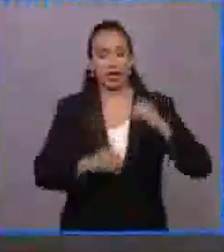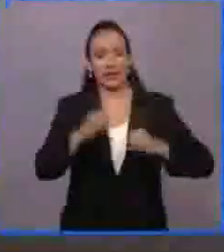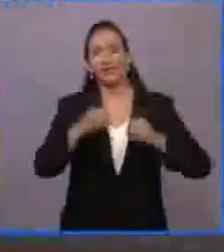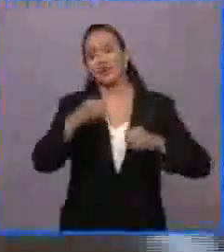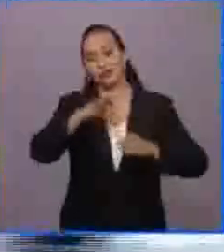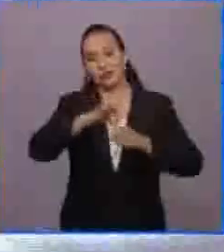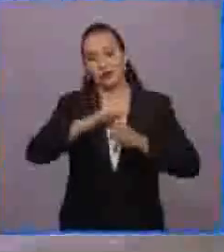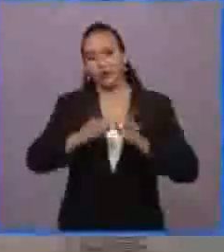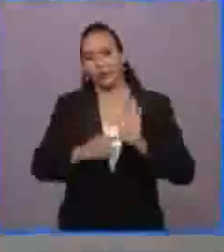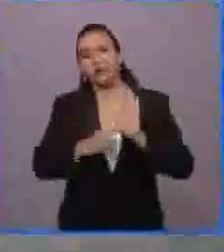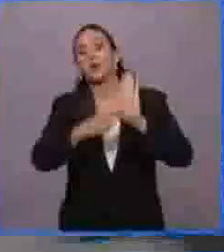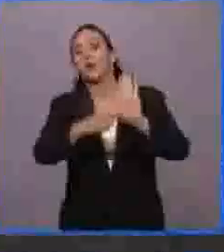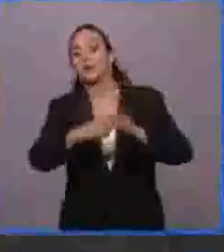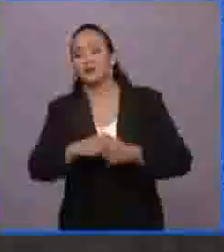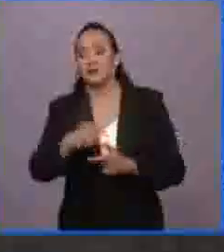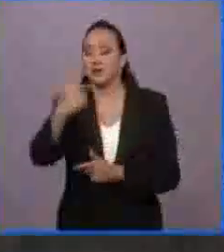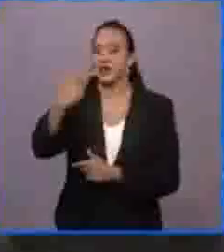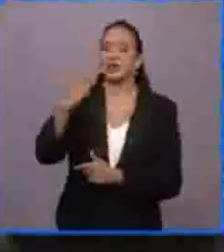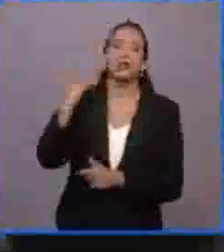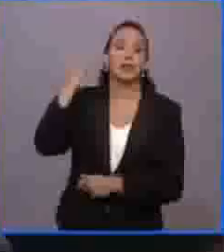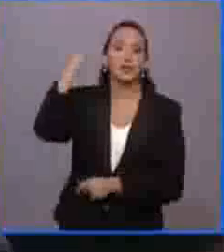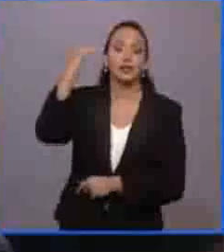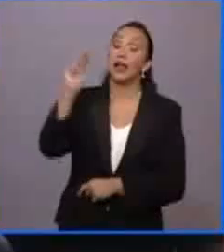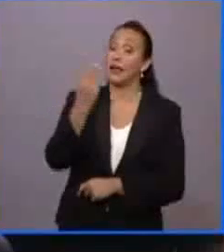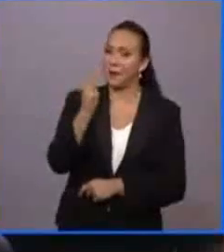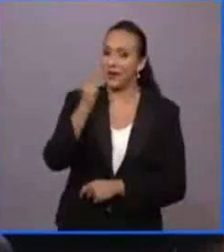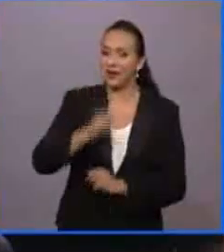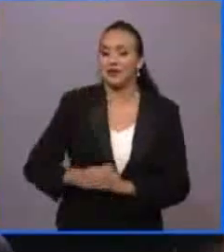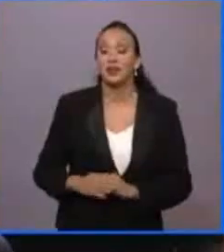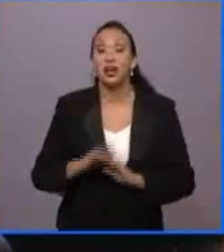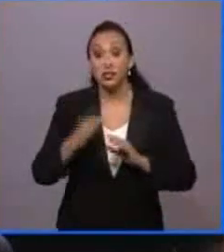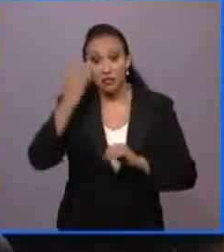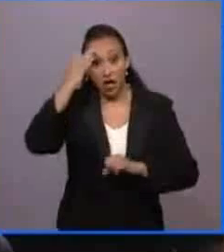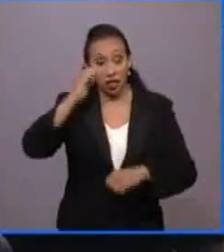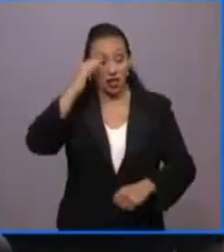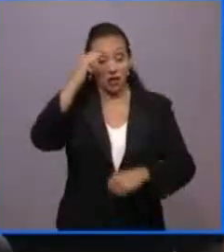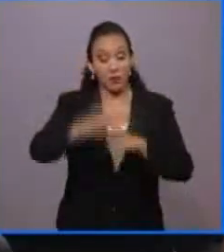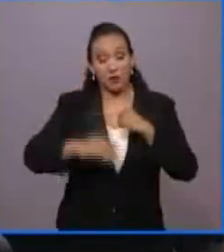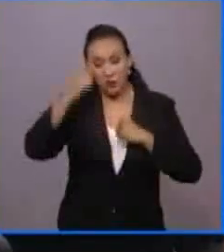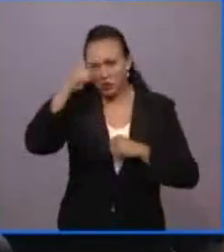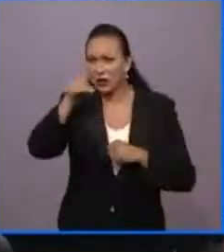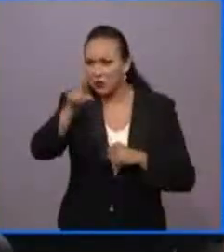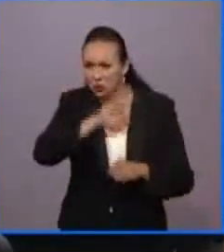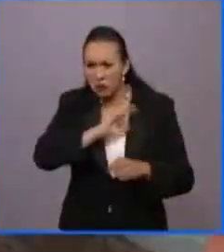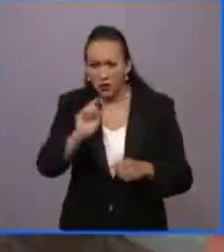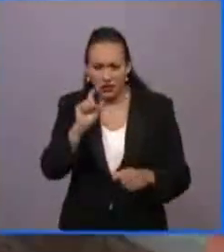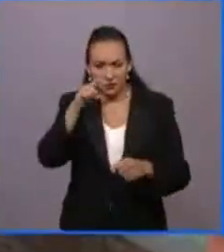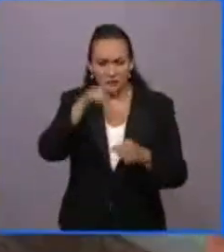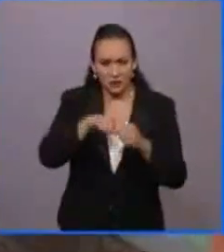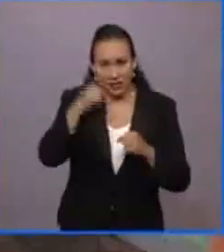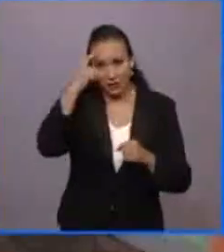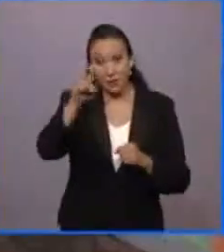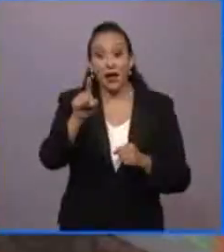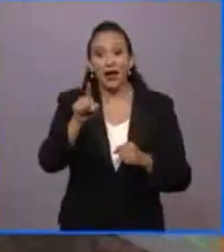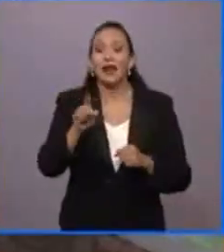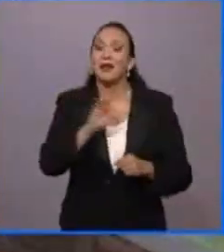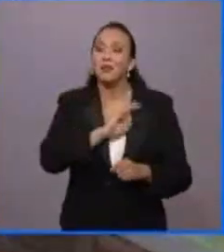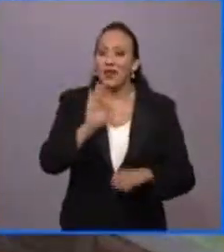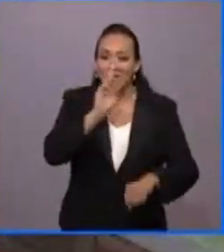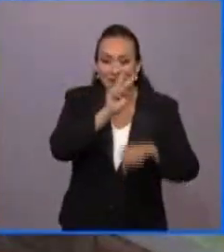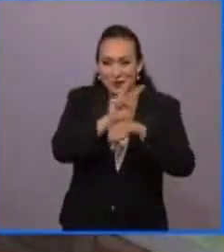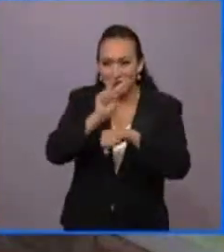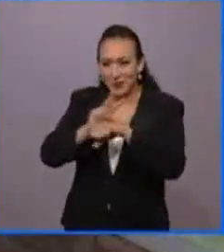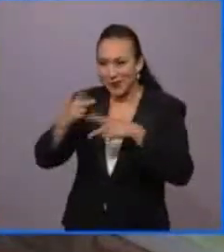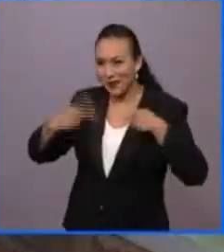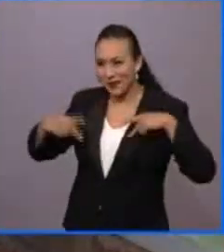Ciudad de México dio a conocer que el 7 de mayo vence el plazo para registrarse como observador electoral, lo que da derecho a las personas